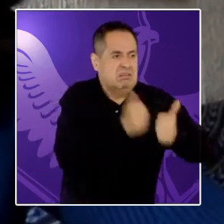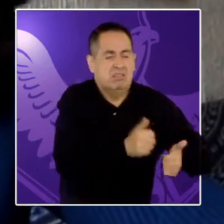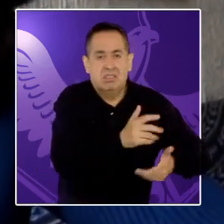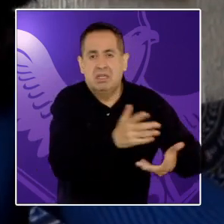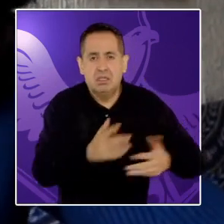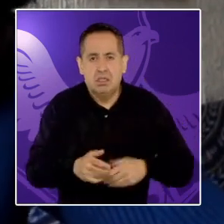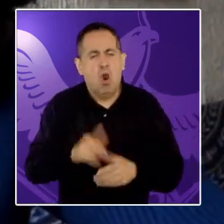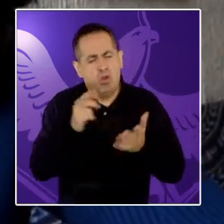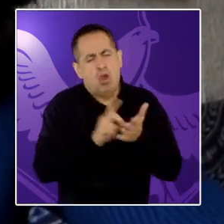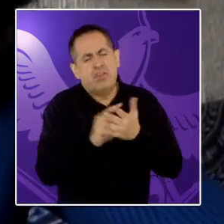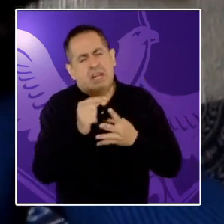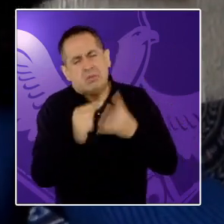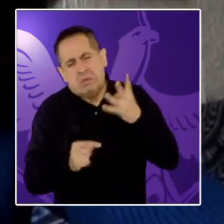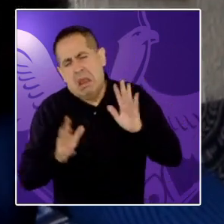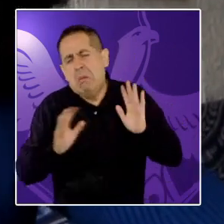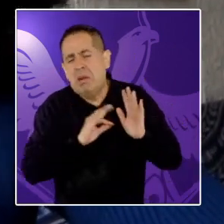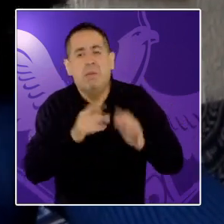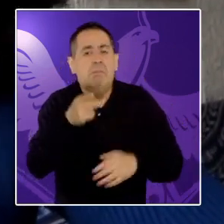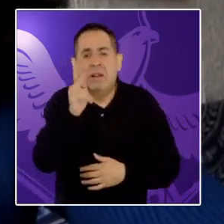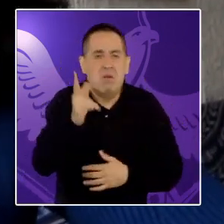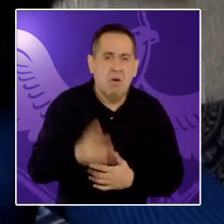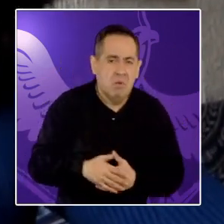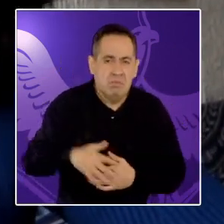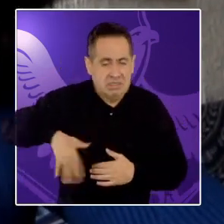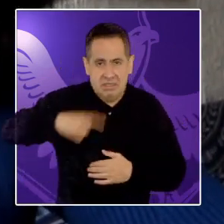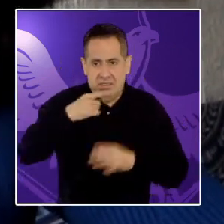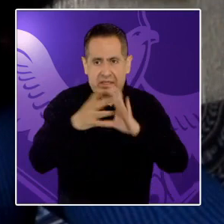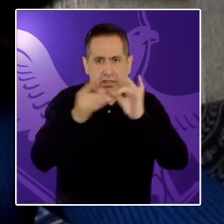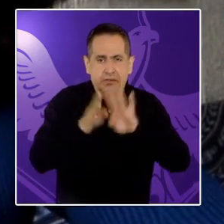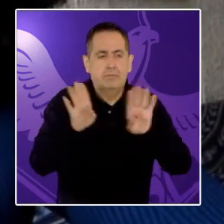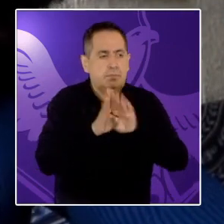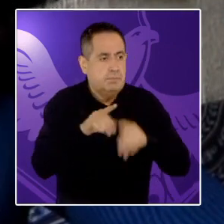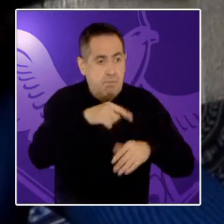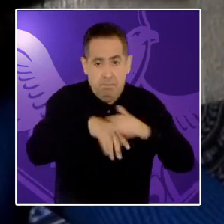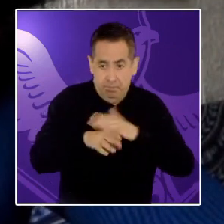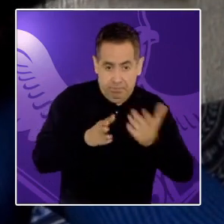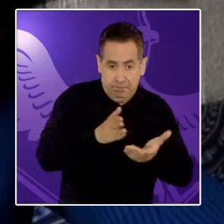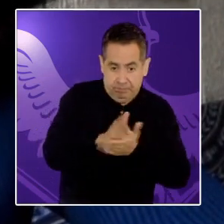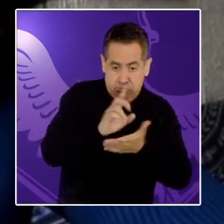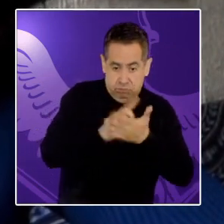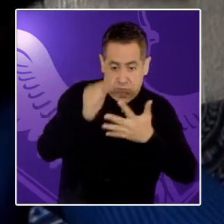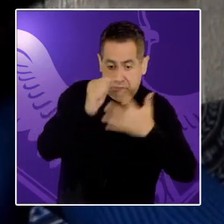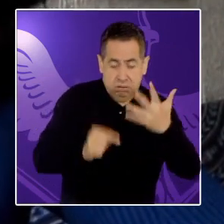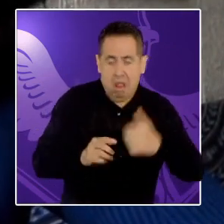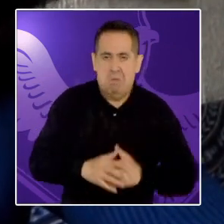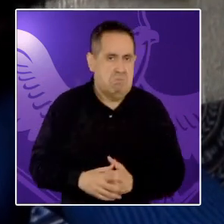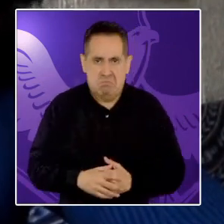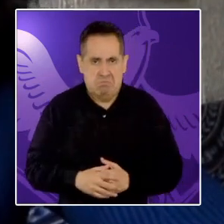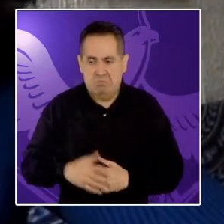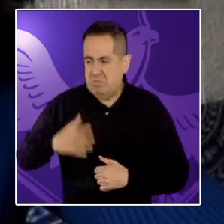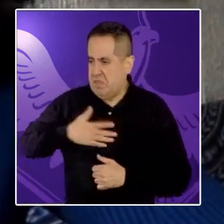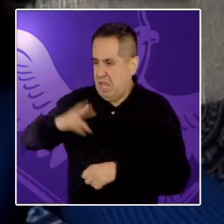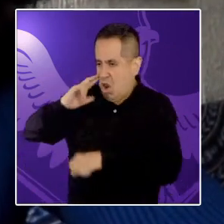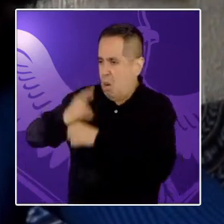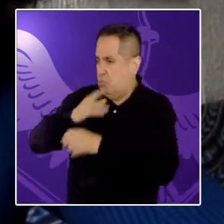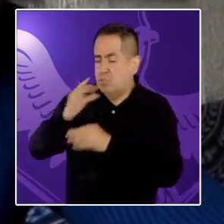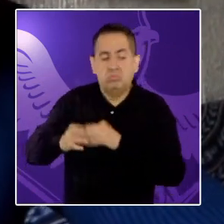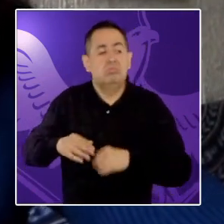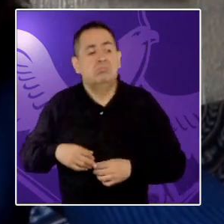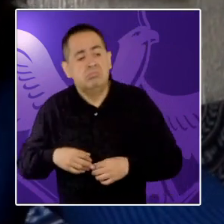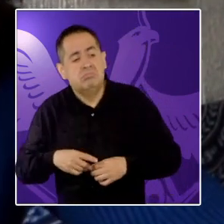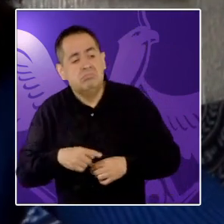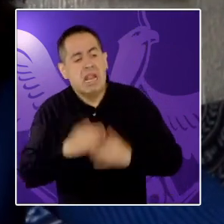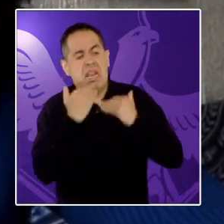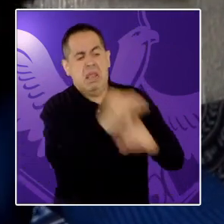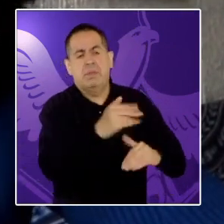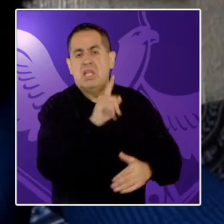Otros derechos no están suspendidos en el contexto carcelario, pero como señalé, el acceso queda completamente en manos o bajo